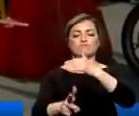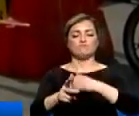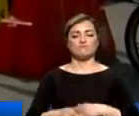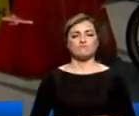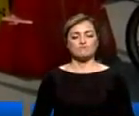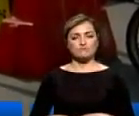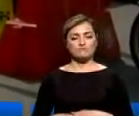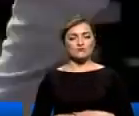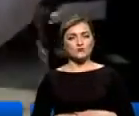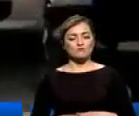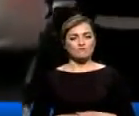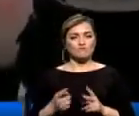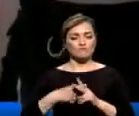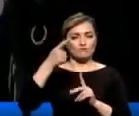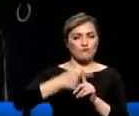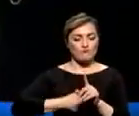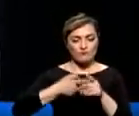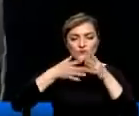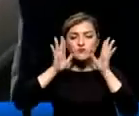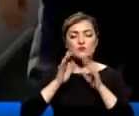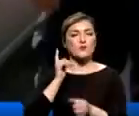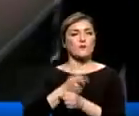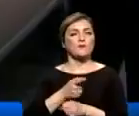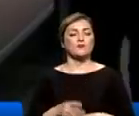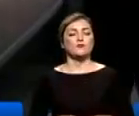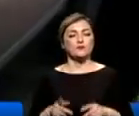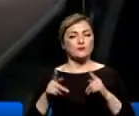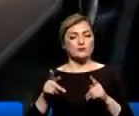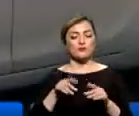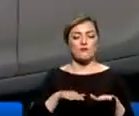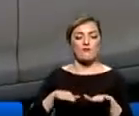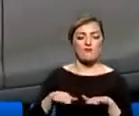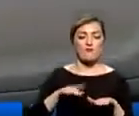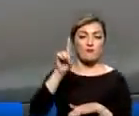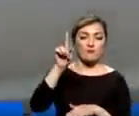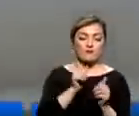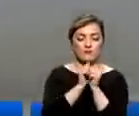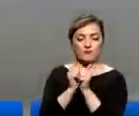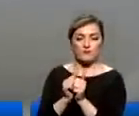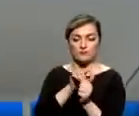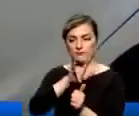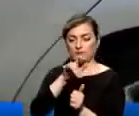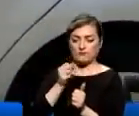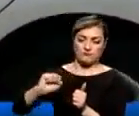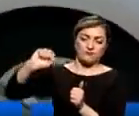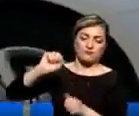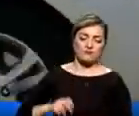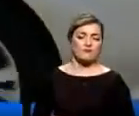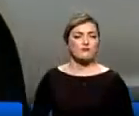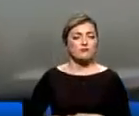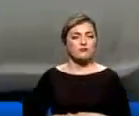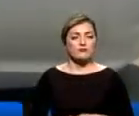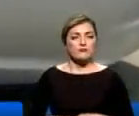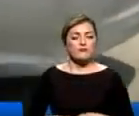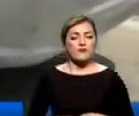pues desde inicios de diciembre el COE cantonal dispuso que solo se permite el acceso de una persona que vaya a recibir o a